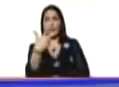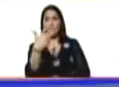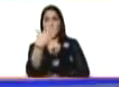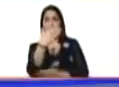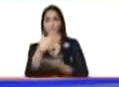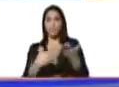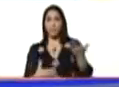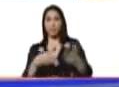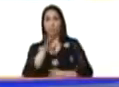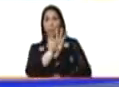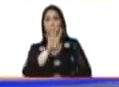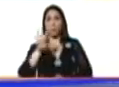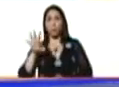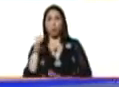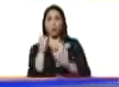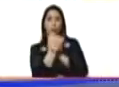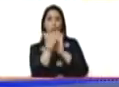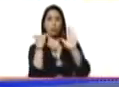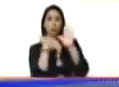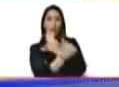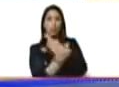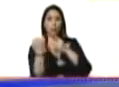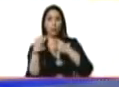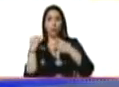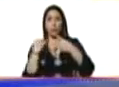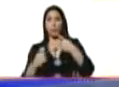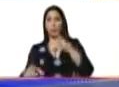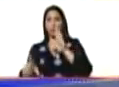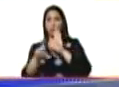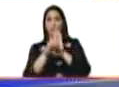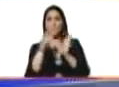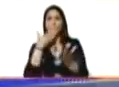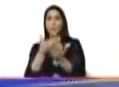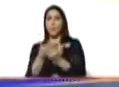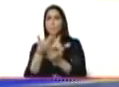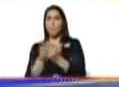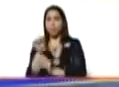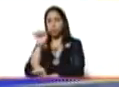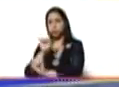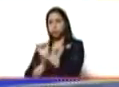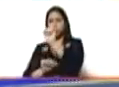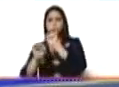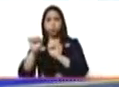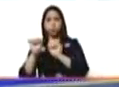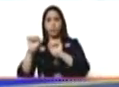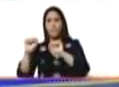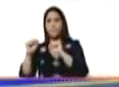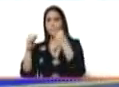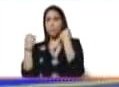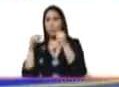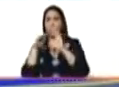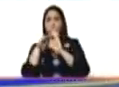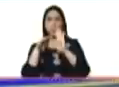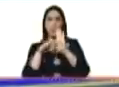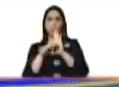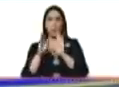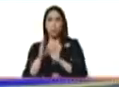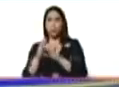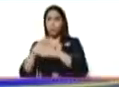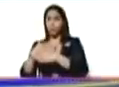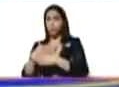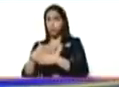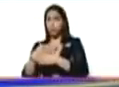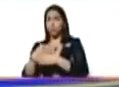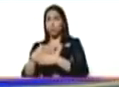y 44 artículos del instrumento legal que se propone contrarrestar el bloqueo, las medidas coercitivas y